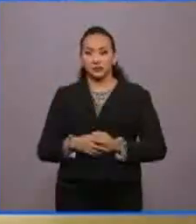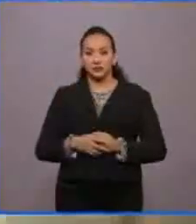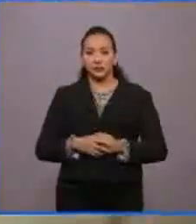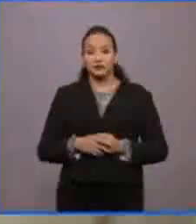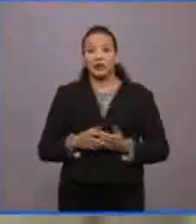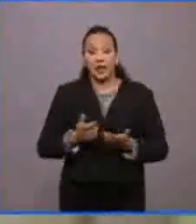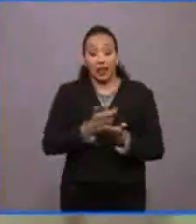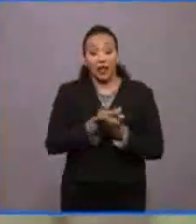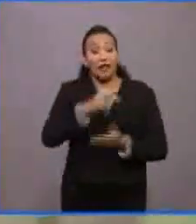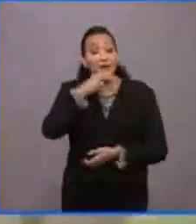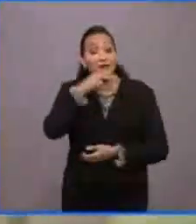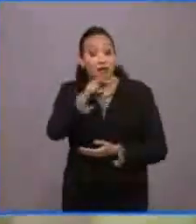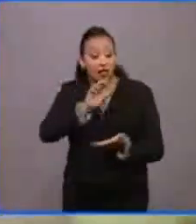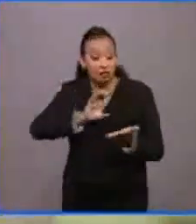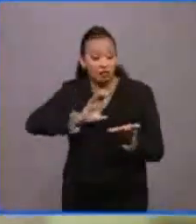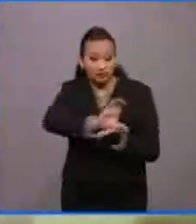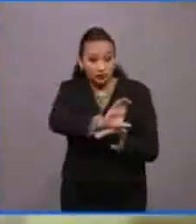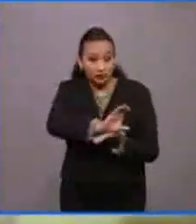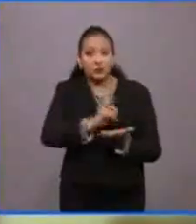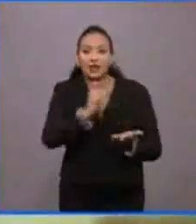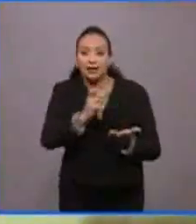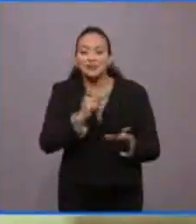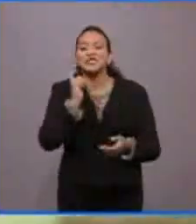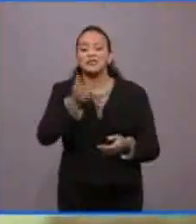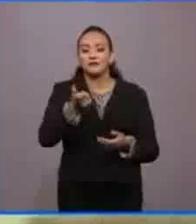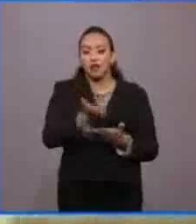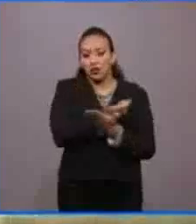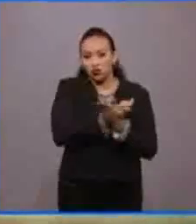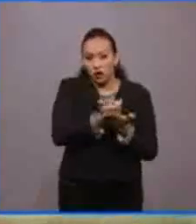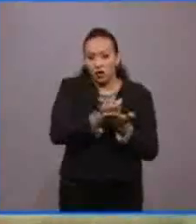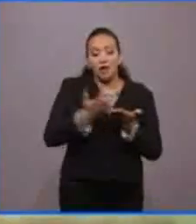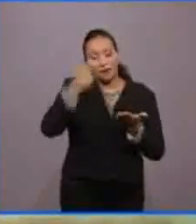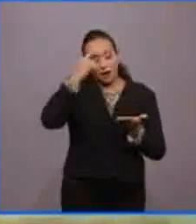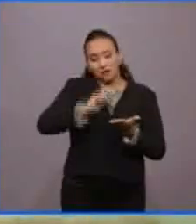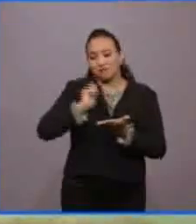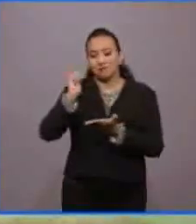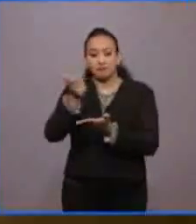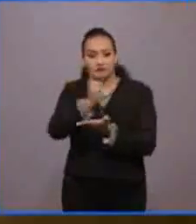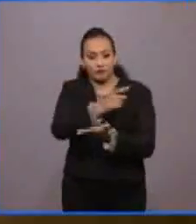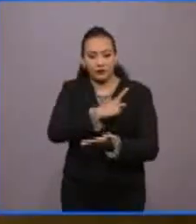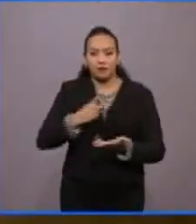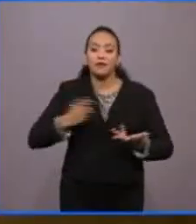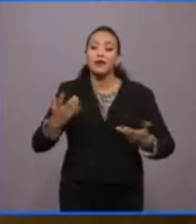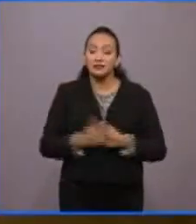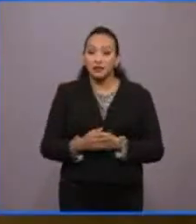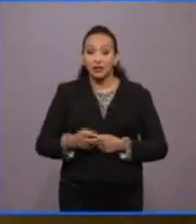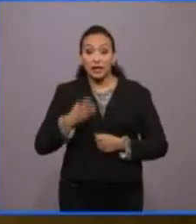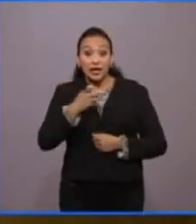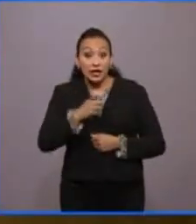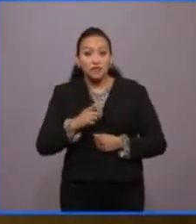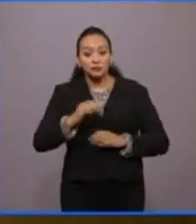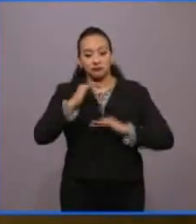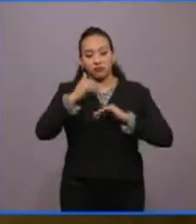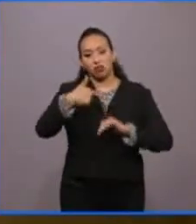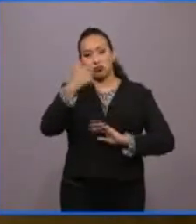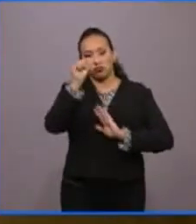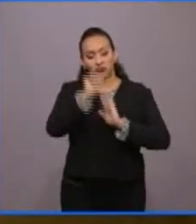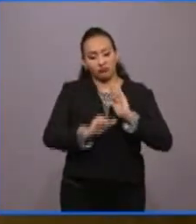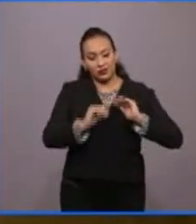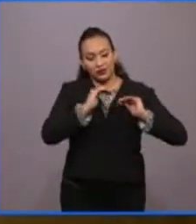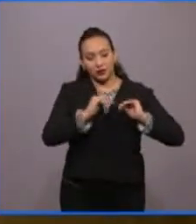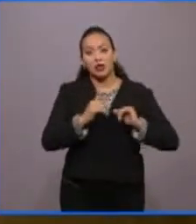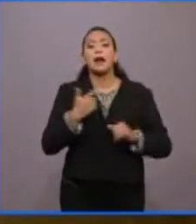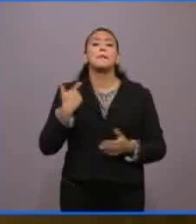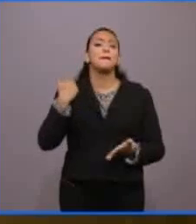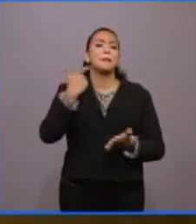que el aguinaldo integra el salario base para efectos indemnizatorios, cuya condena se encuentra limitada a 12 meses. El pago